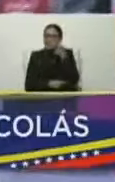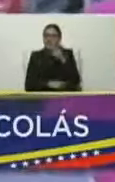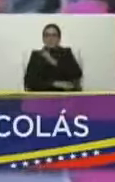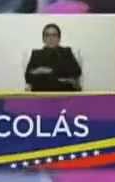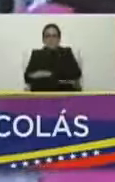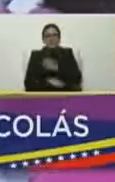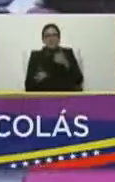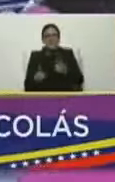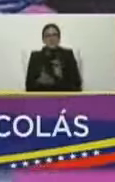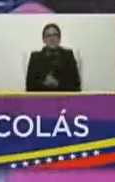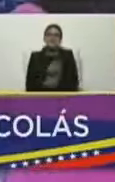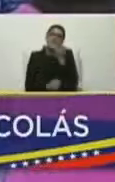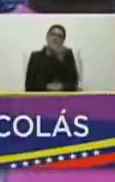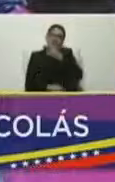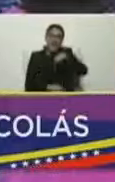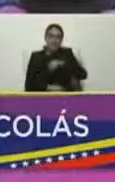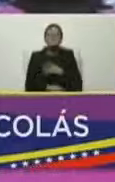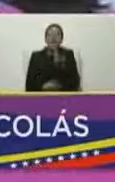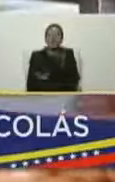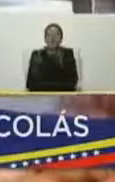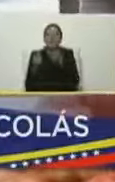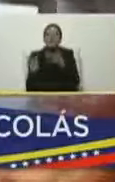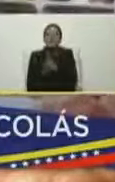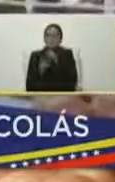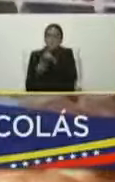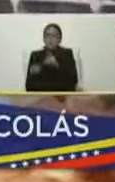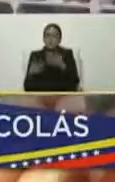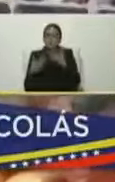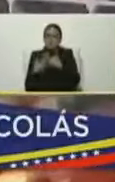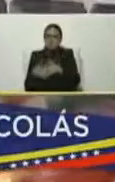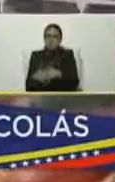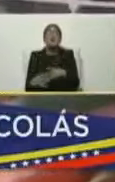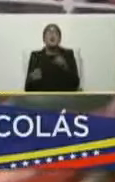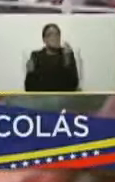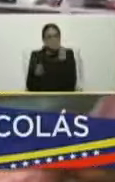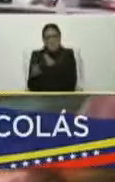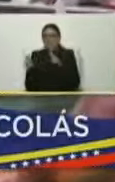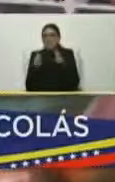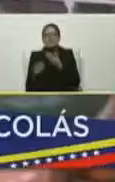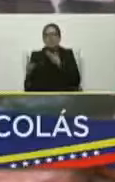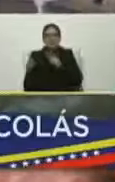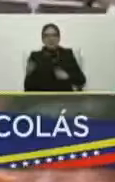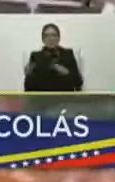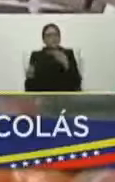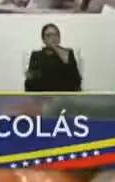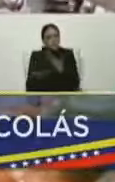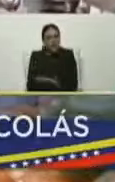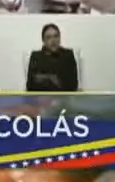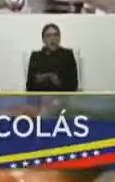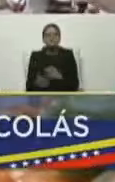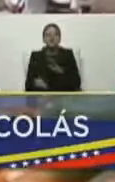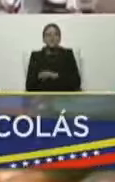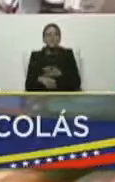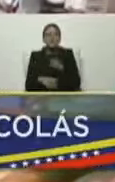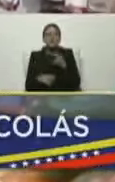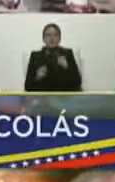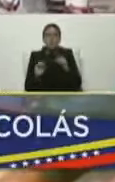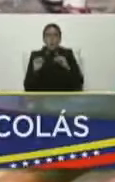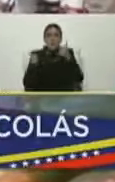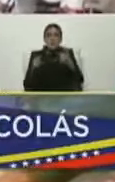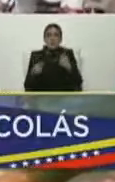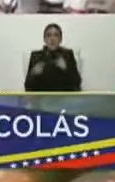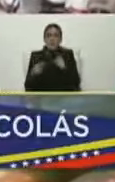Mira, entonces, ¿cómo va la bodega? Cuéntame. Bastante bien, presidente. Muy agradecido por... Nosotros comencé mi bodeguita con